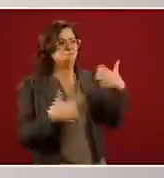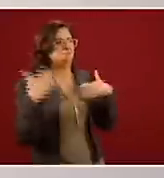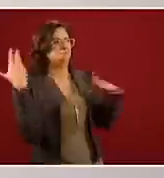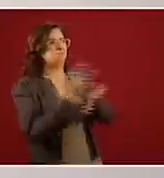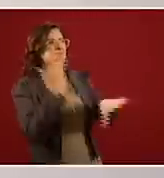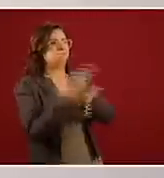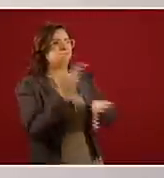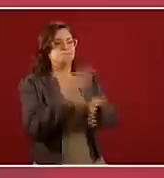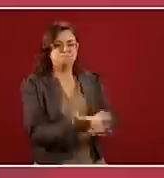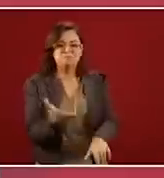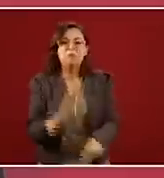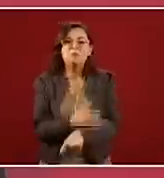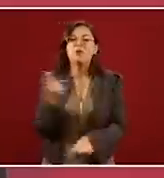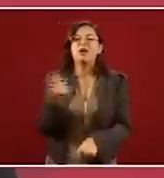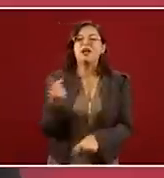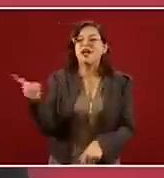si ellos